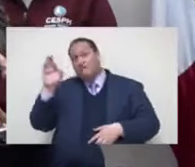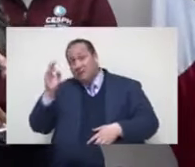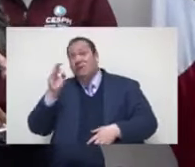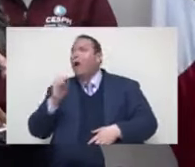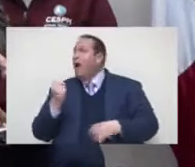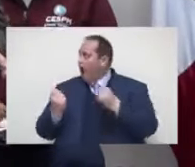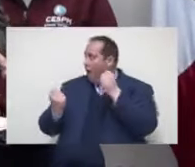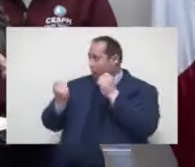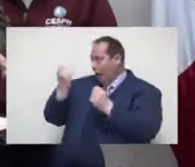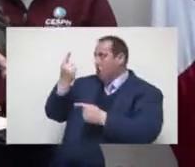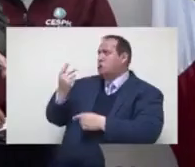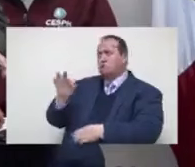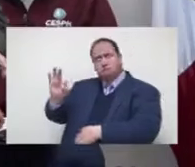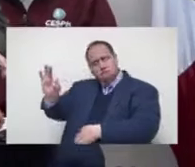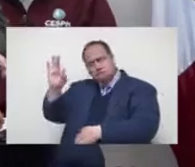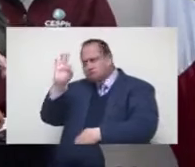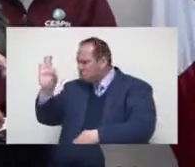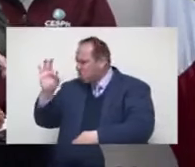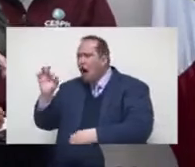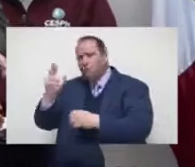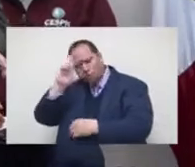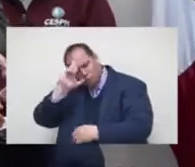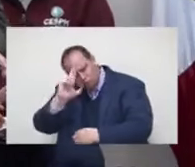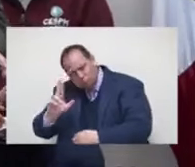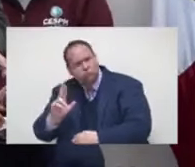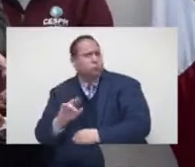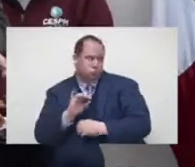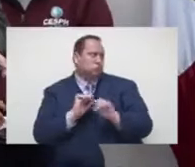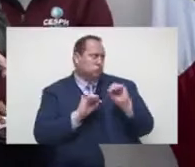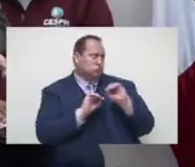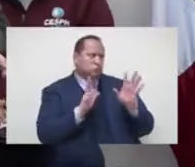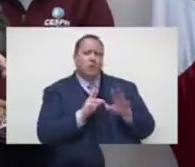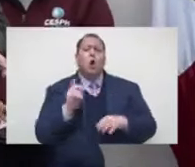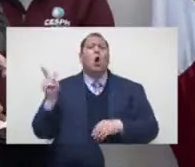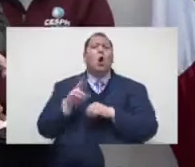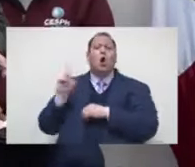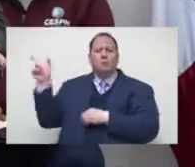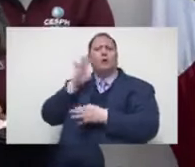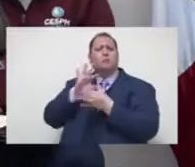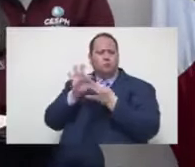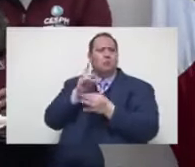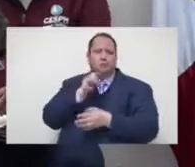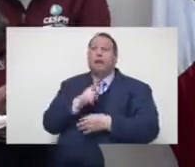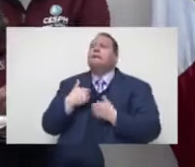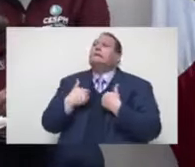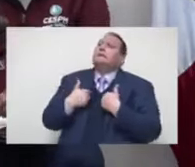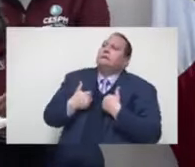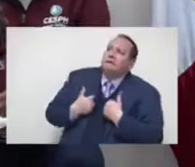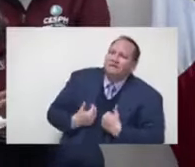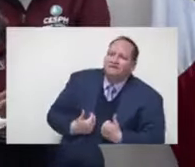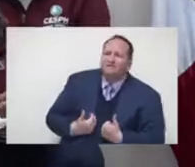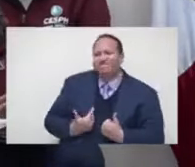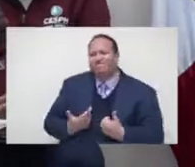hacer también la aclaración. Claro que hay honrosas excepciones. Por supuesto que sí. Y como bien lo comenta nuestra gobernadora del estado, entendemos el tema del debido proceso, nos